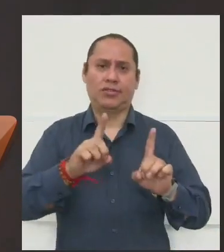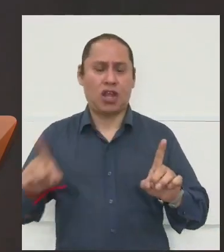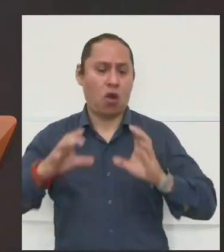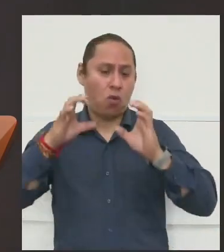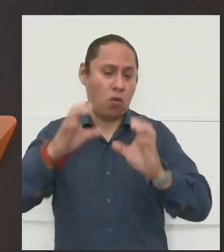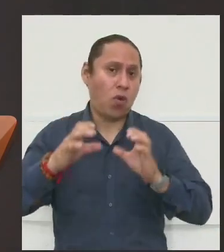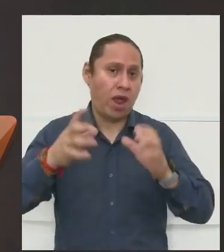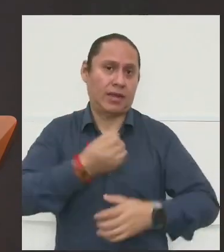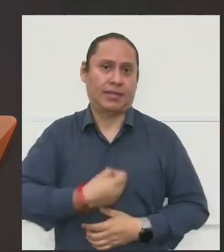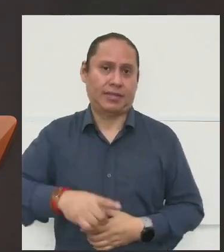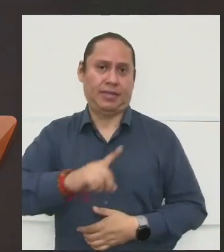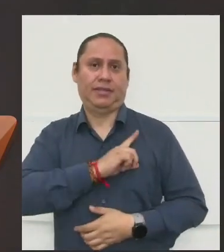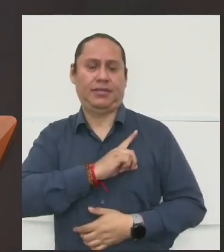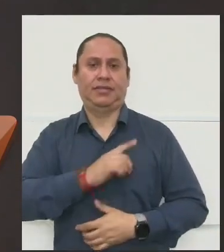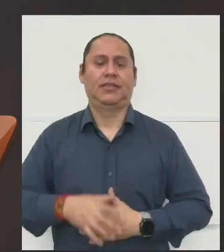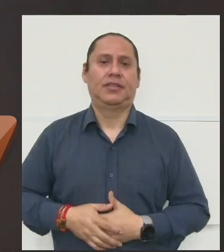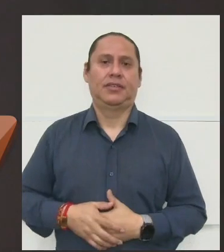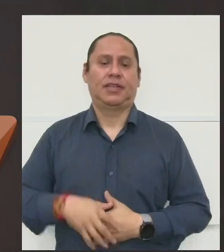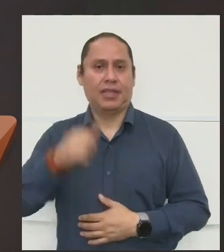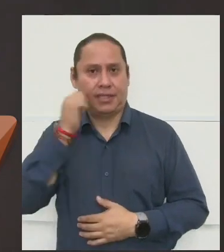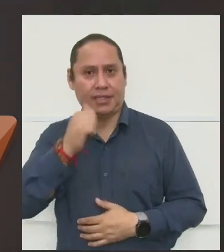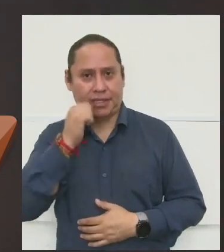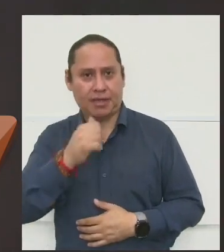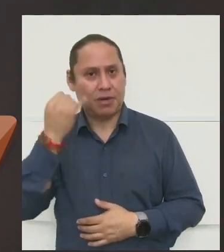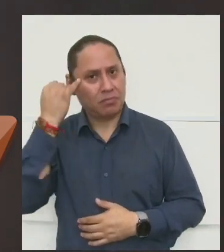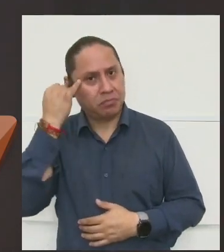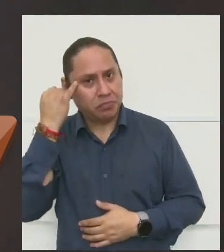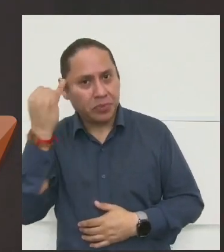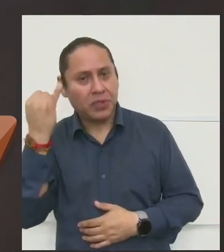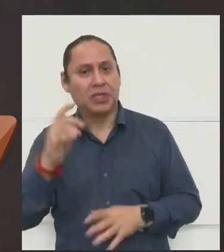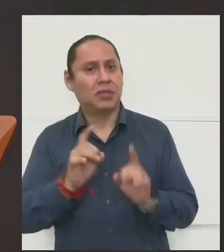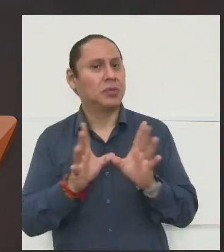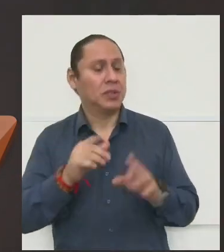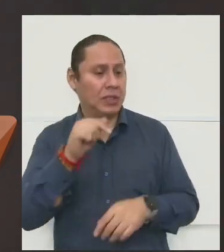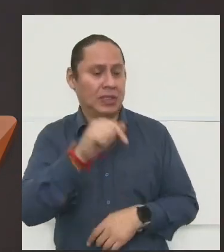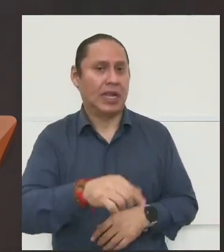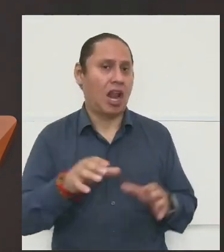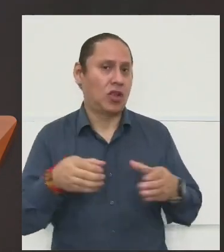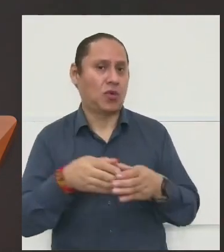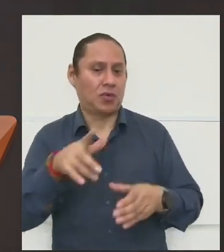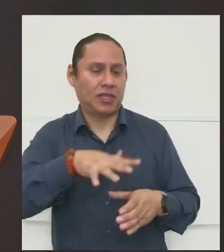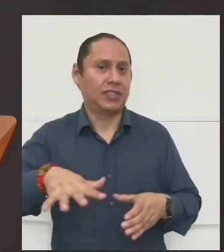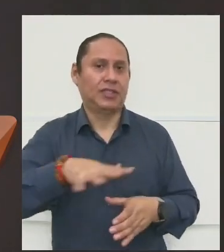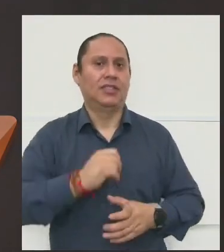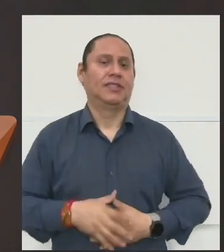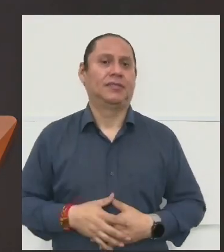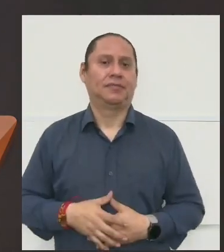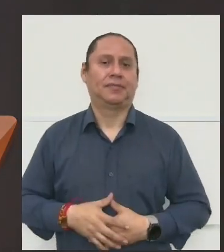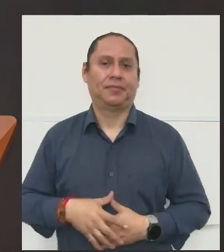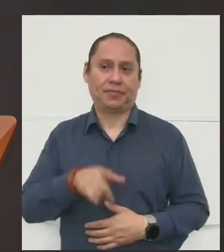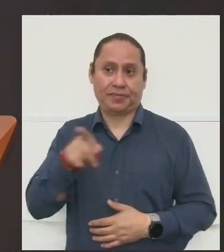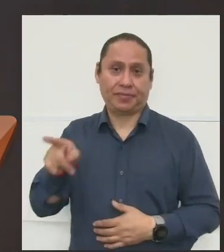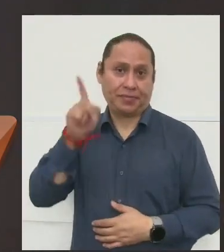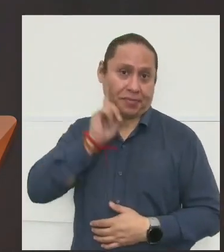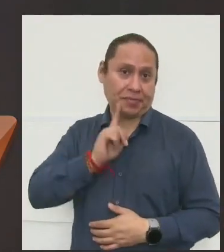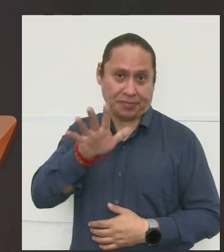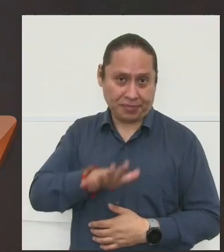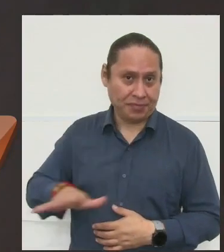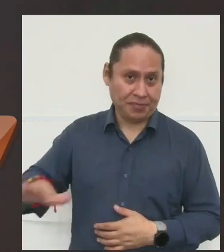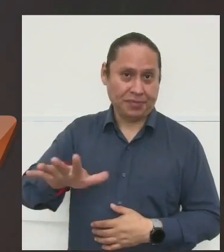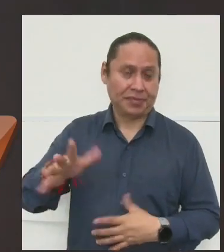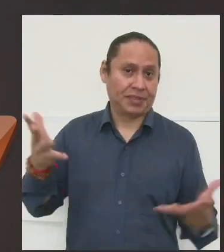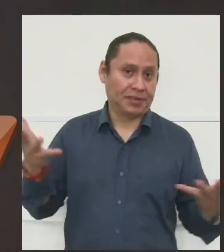cuidado de la salud que atribuyen a a estas comunidades ellas son